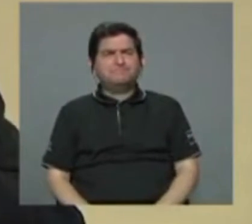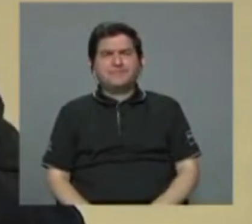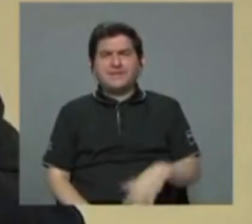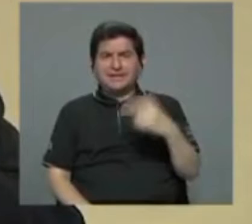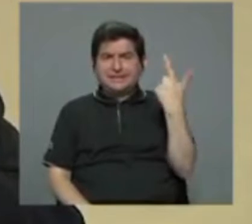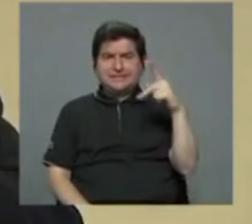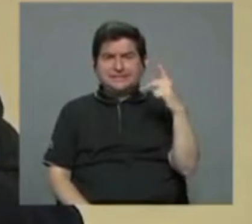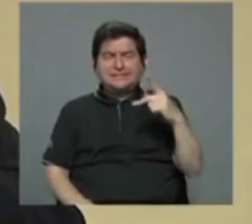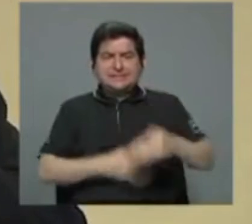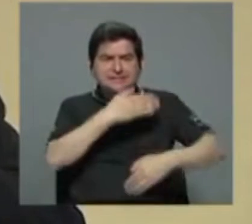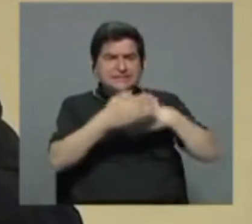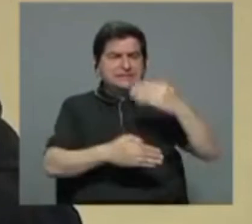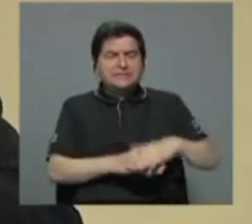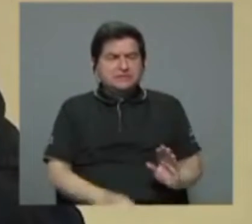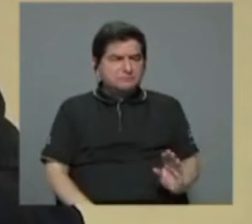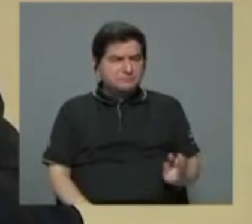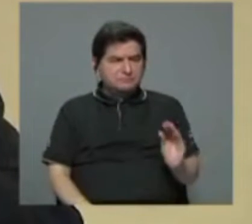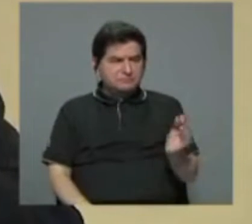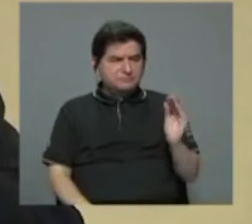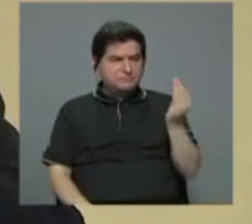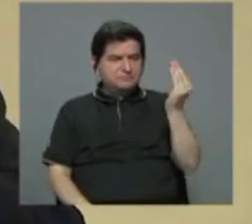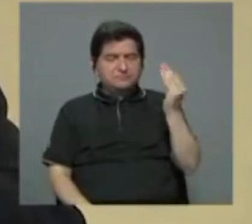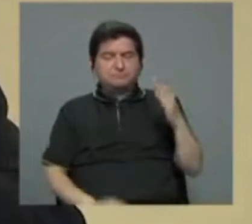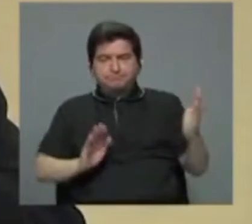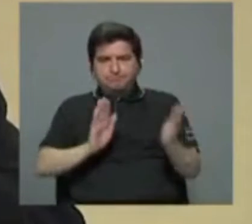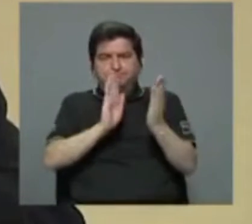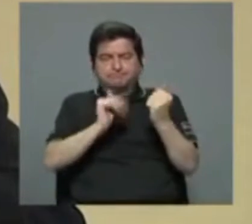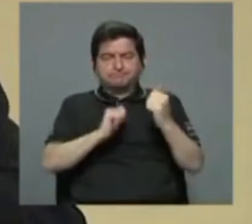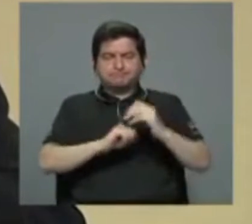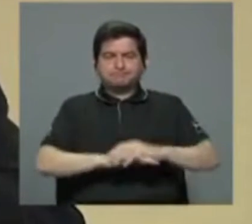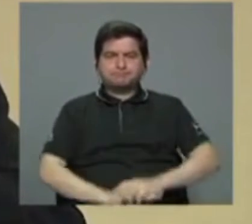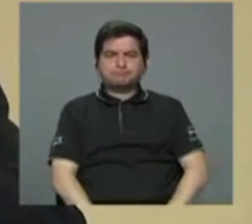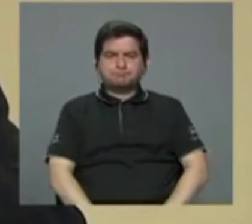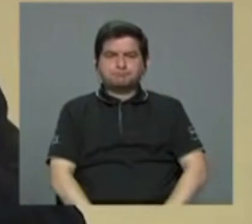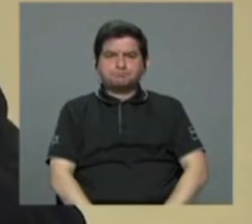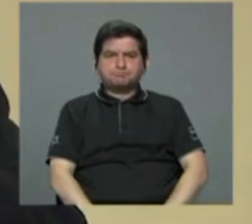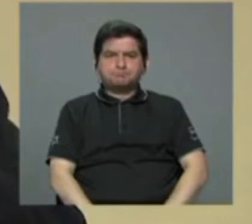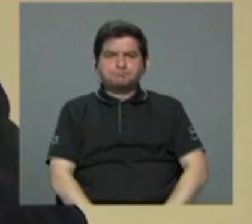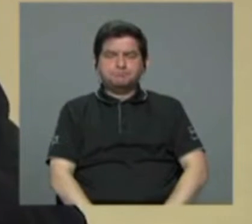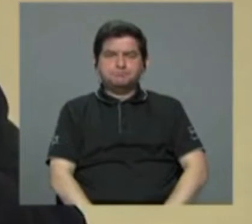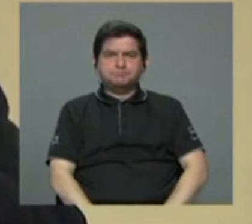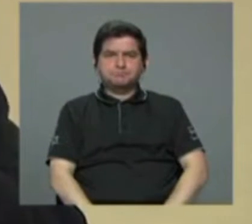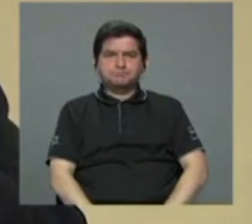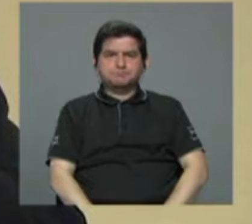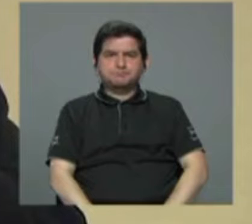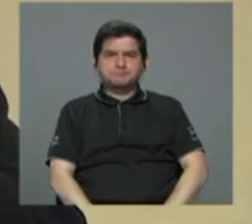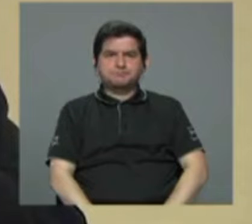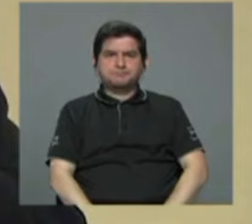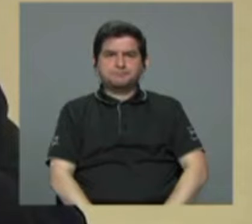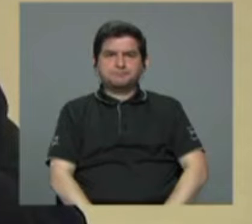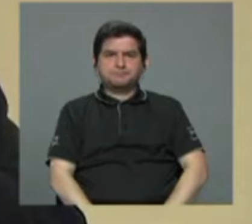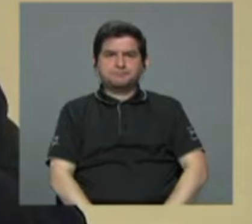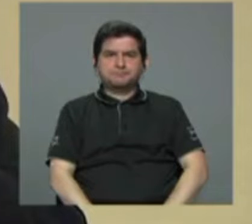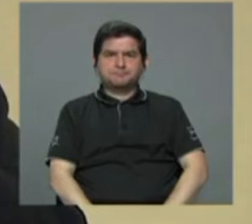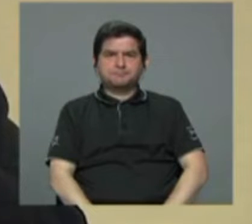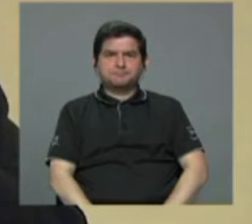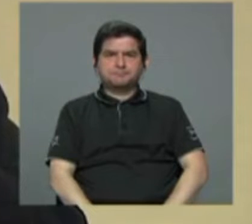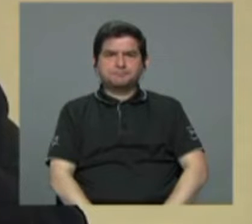expuestos por el proceso de crecimiento al que están, y pues